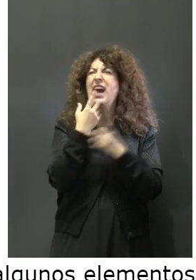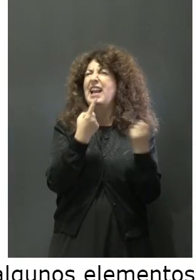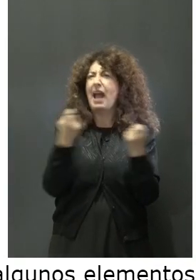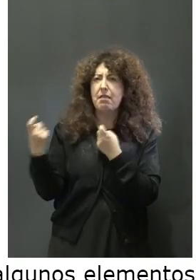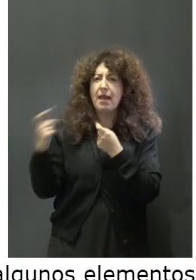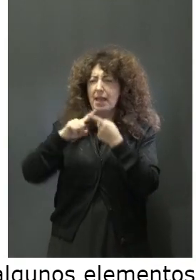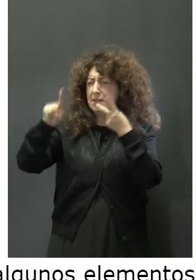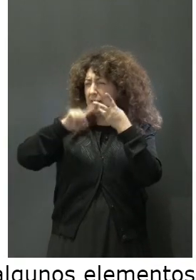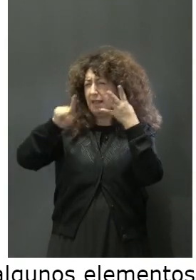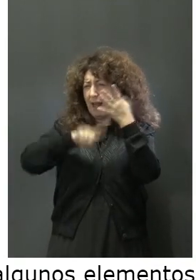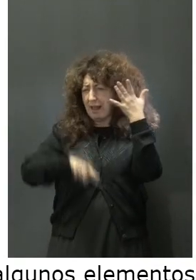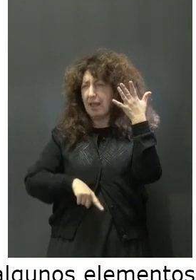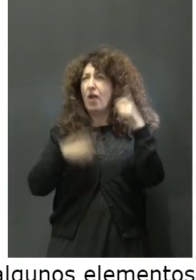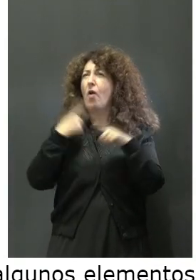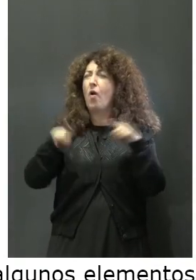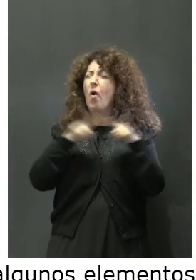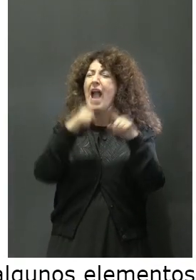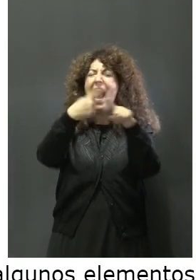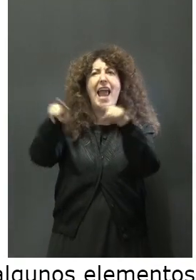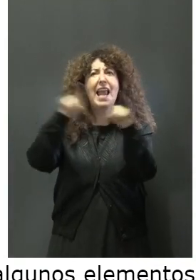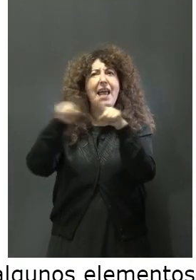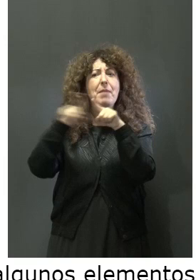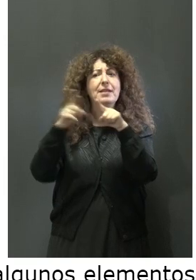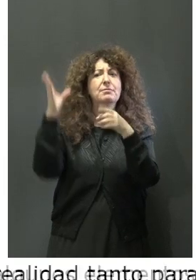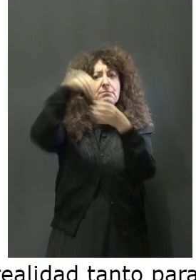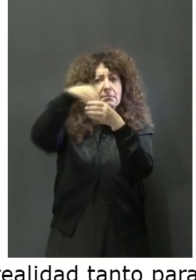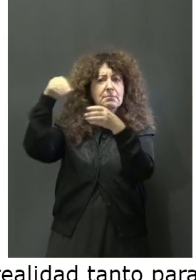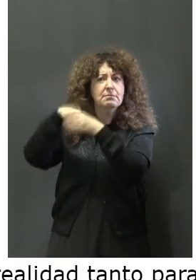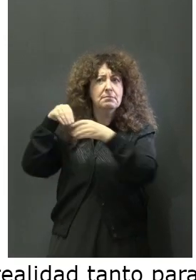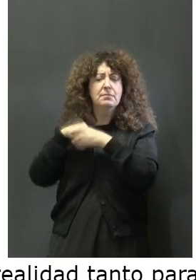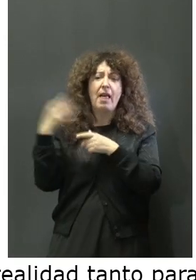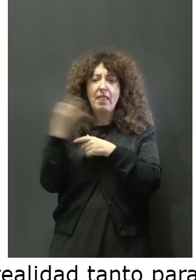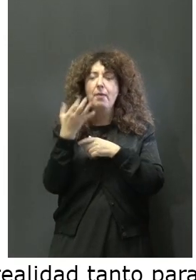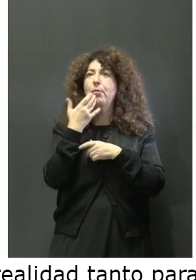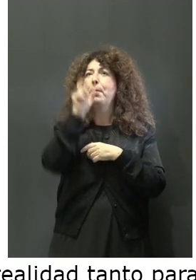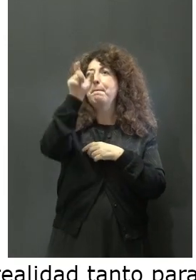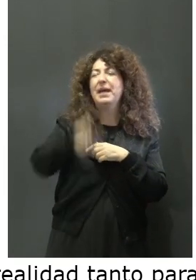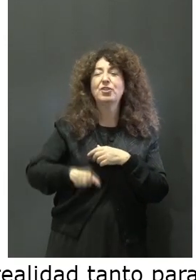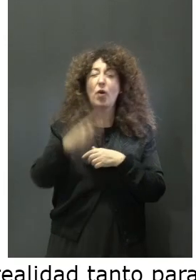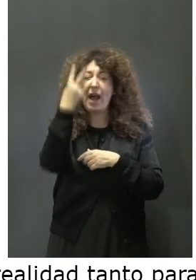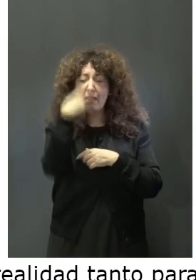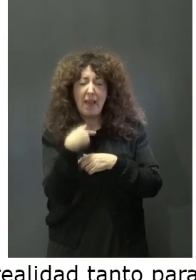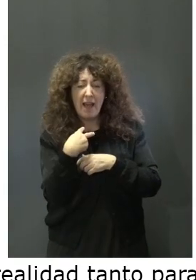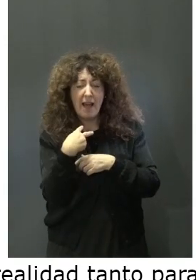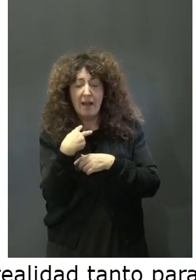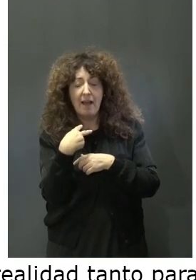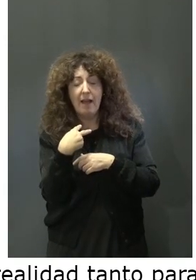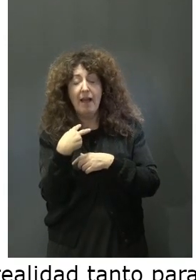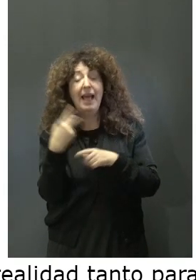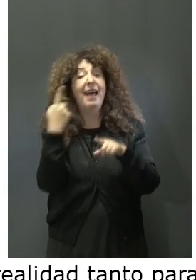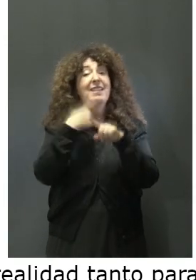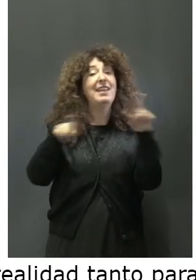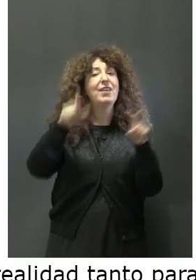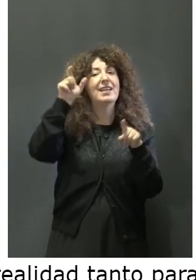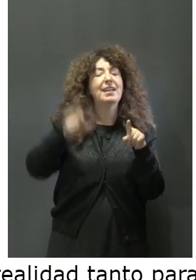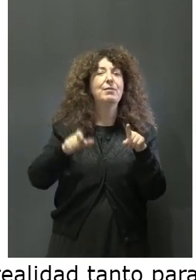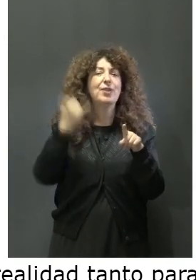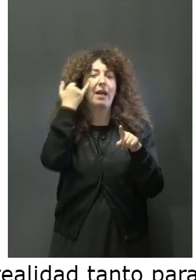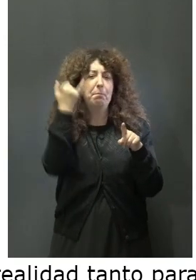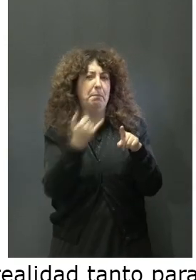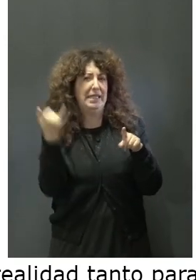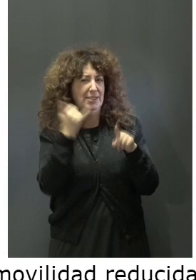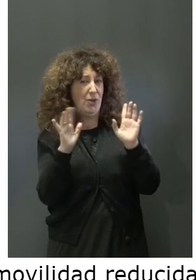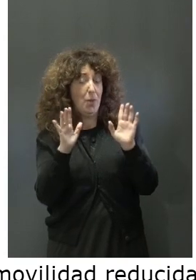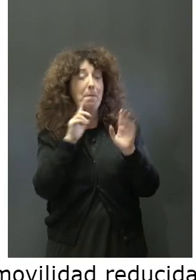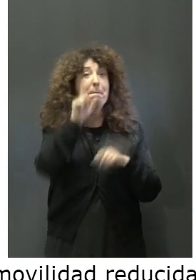o los elementos que hay que incluir para una persona ciega no se parecen en nada para una persona de baja visión. Una